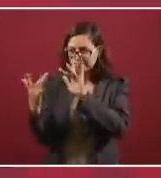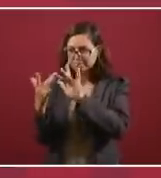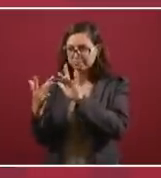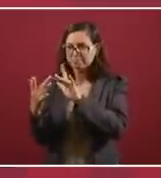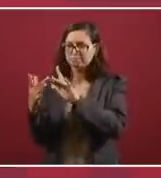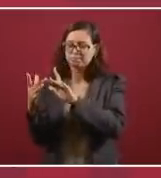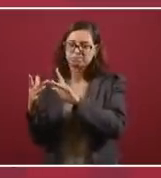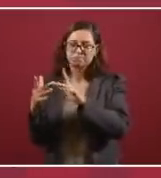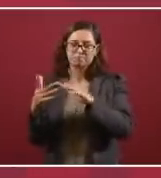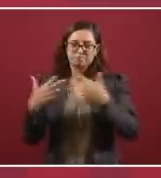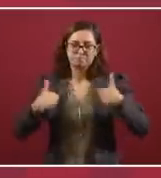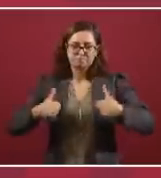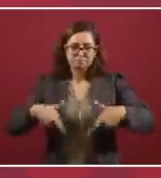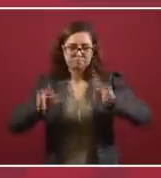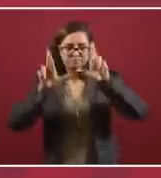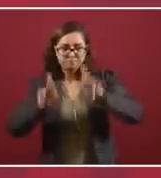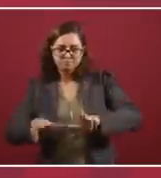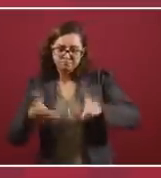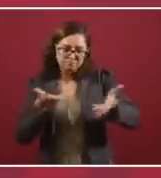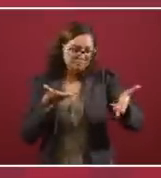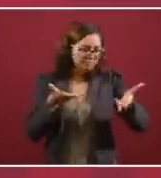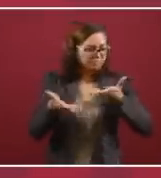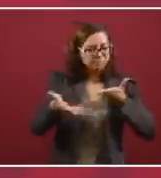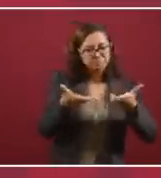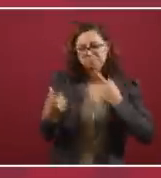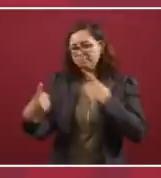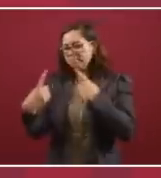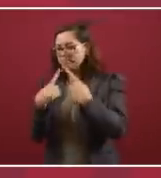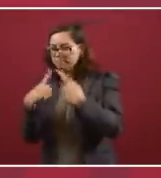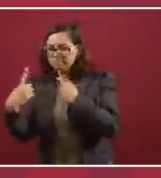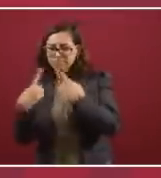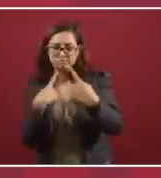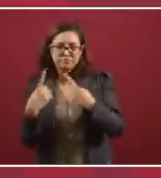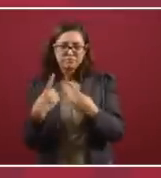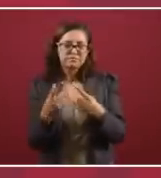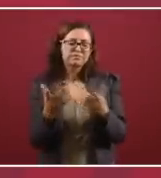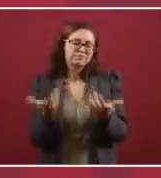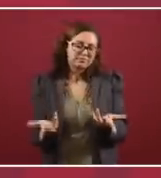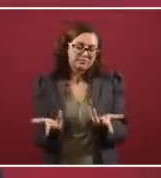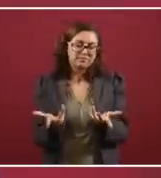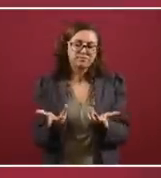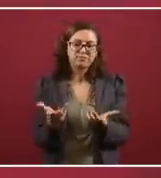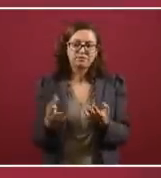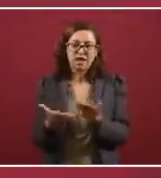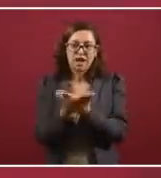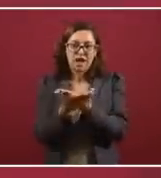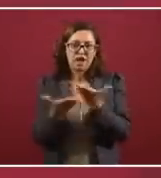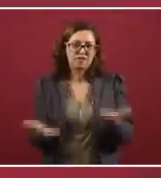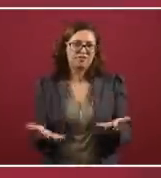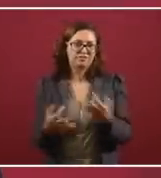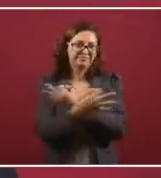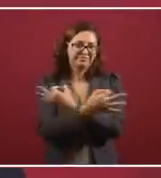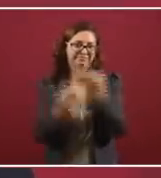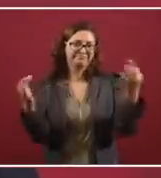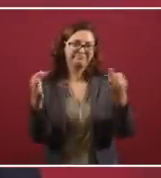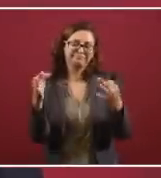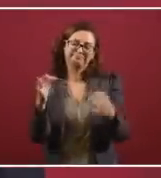consenso y que de alguna manera podamos a través de este anuncio llegar a una conclusión positiva para